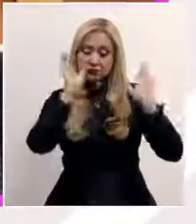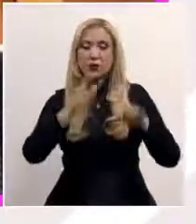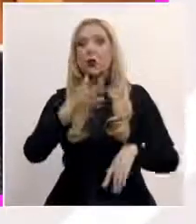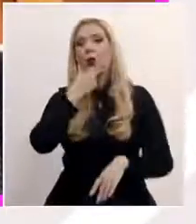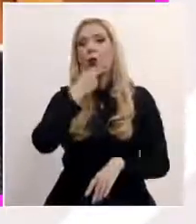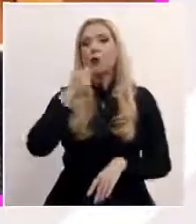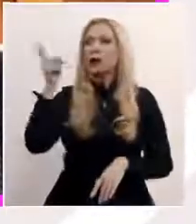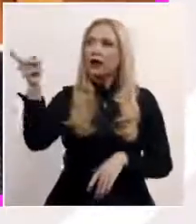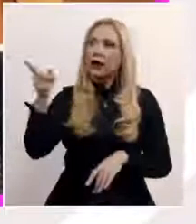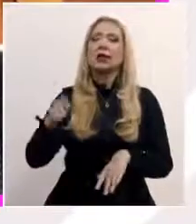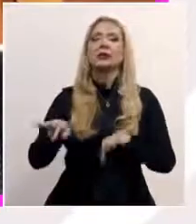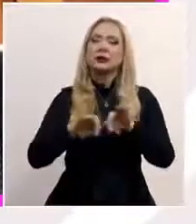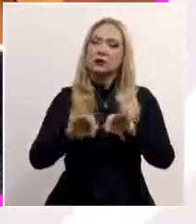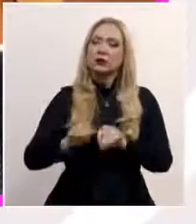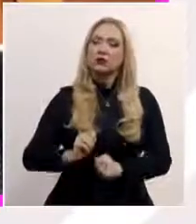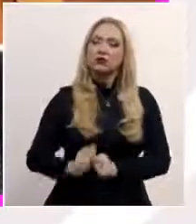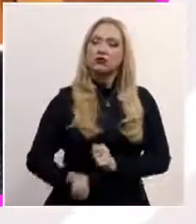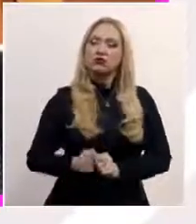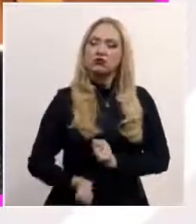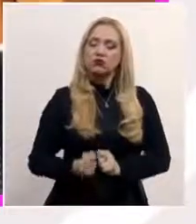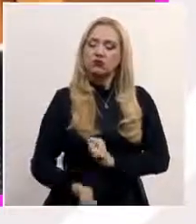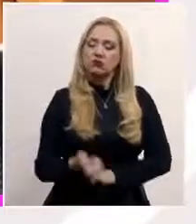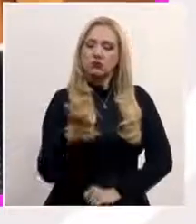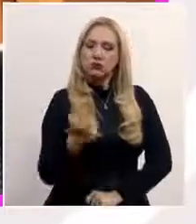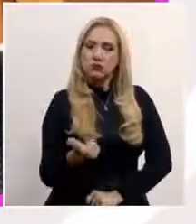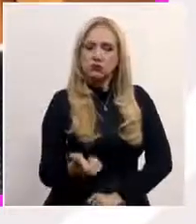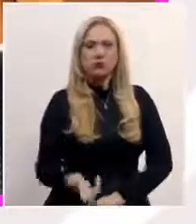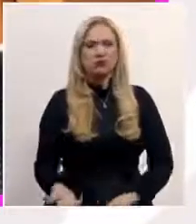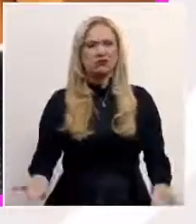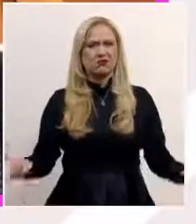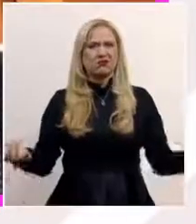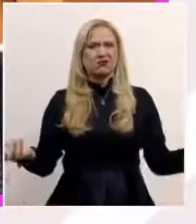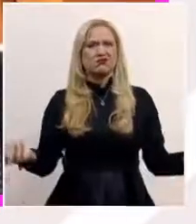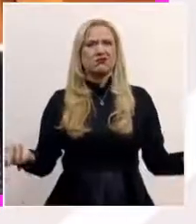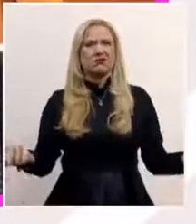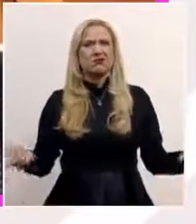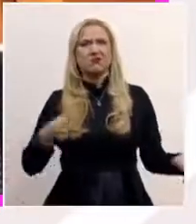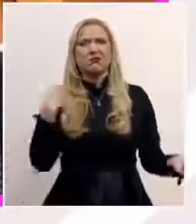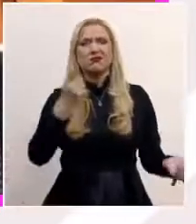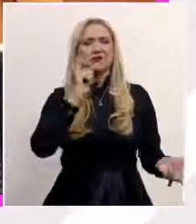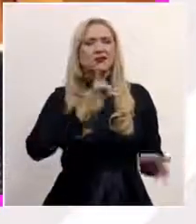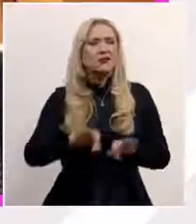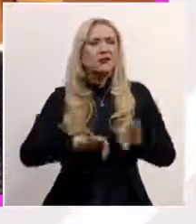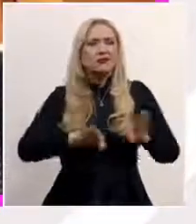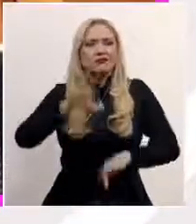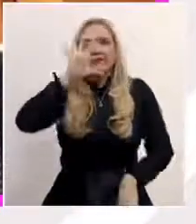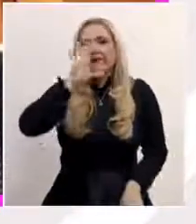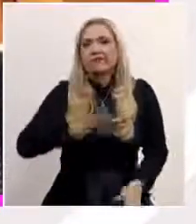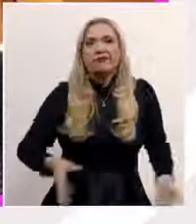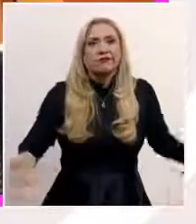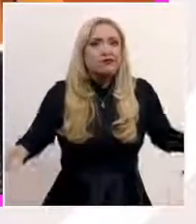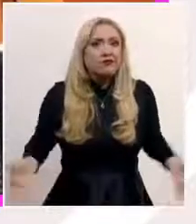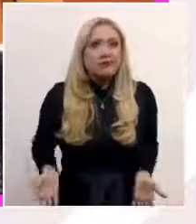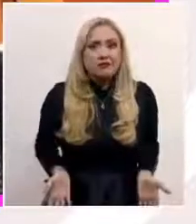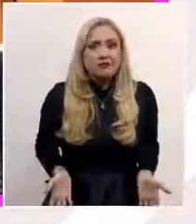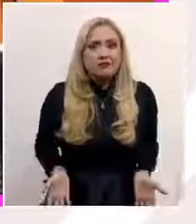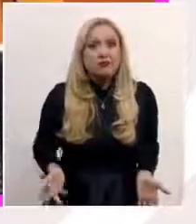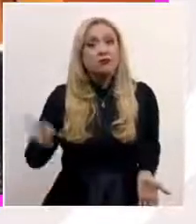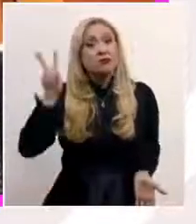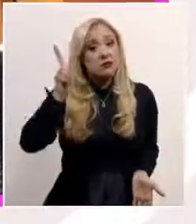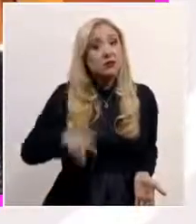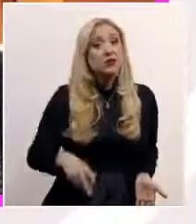proveedores de la familia, pues impactan de manera directa en el empleo de las mujeres. No por nada, menos